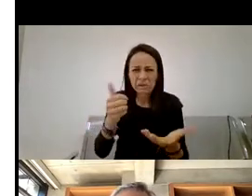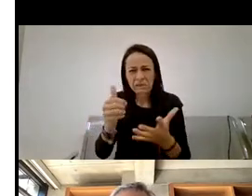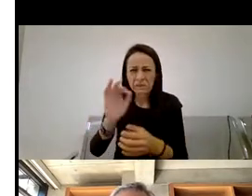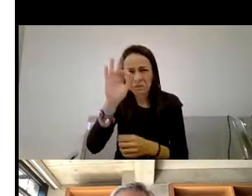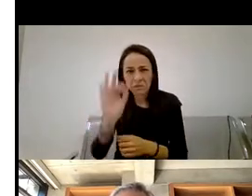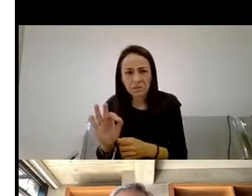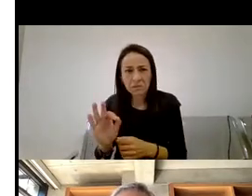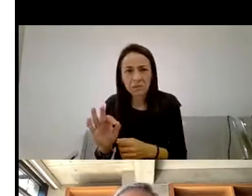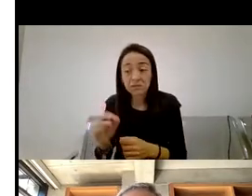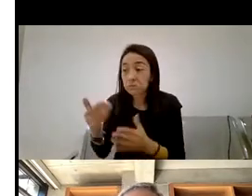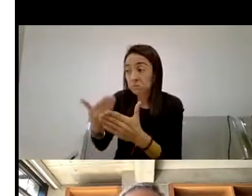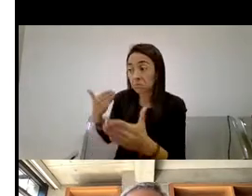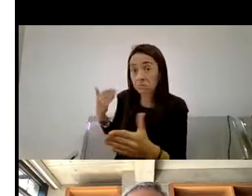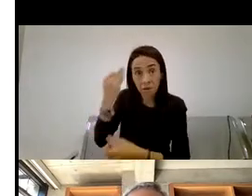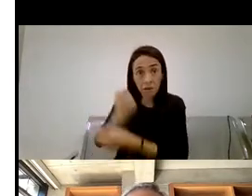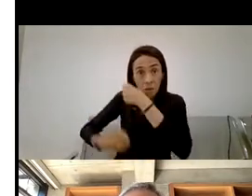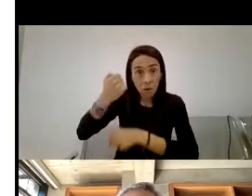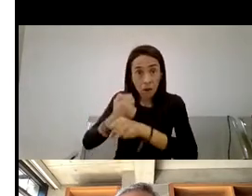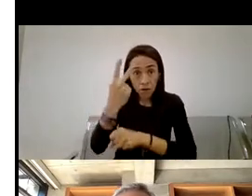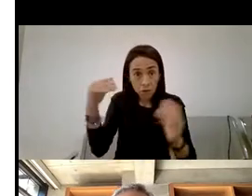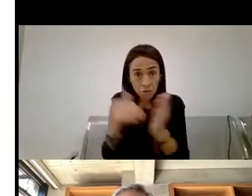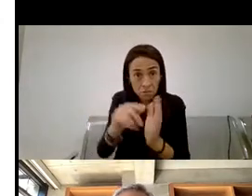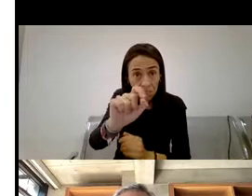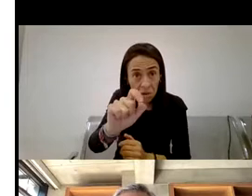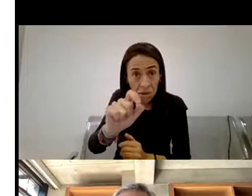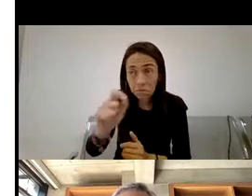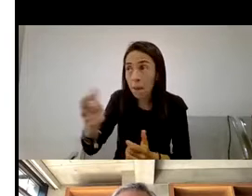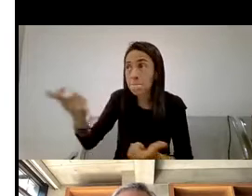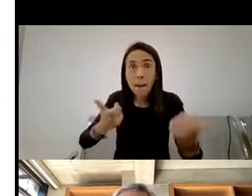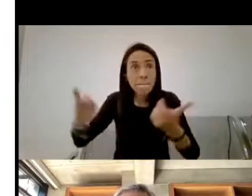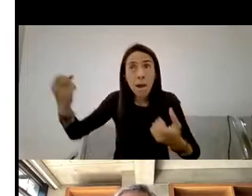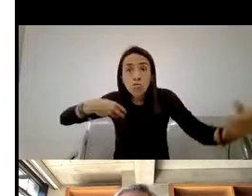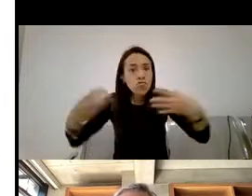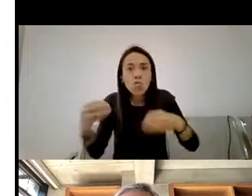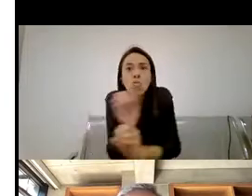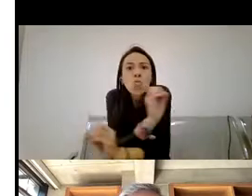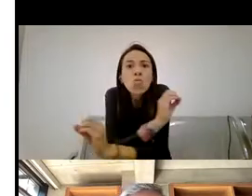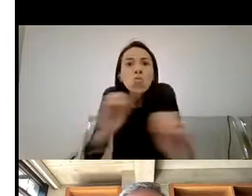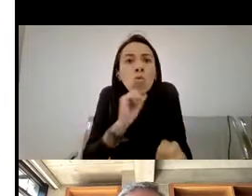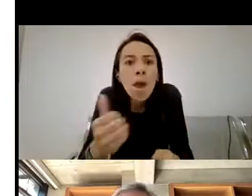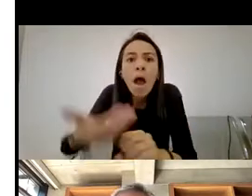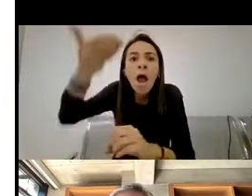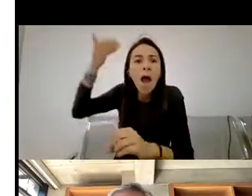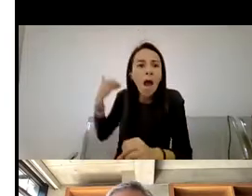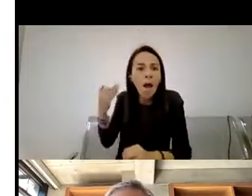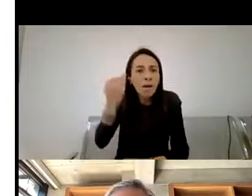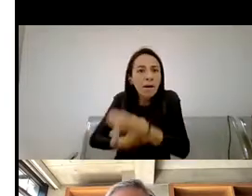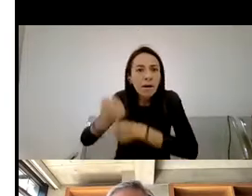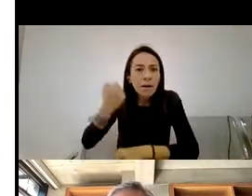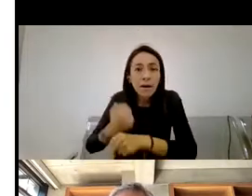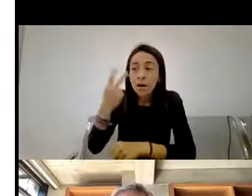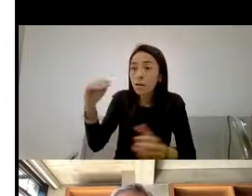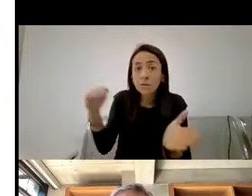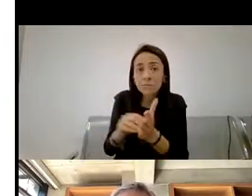el 2020. Es decir, venimos ya de una afectación fuerte en el 2020 por efectos de